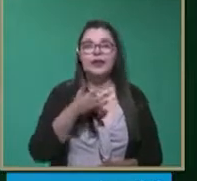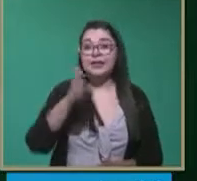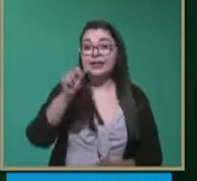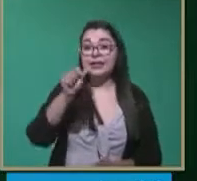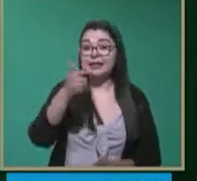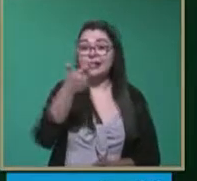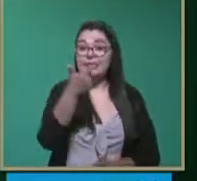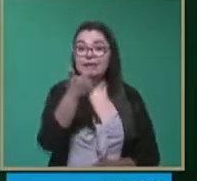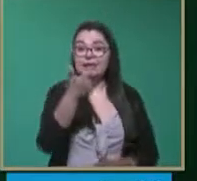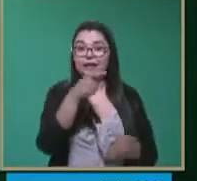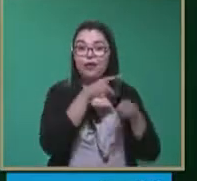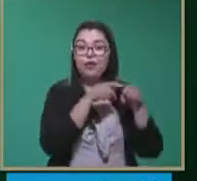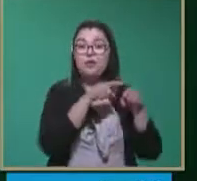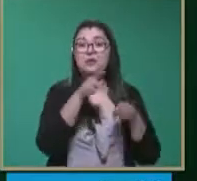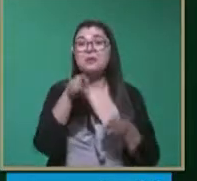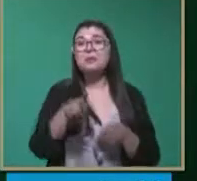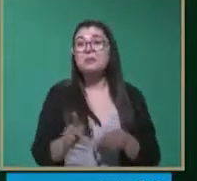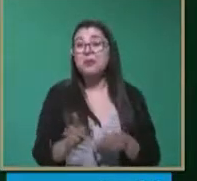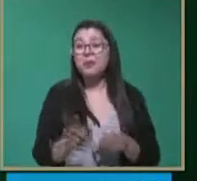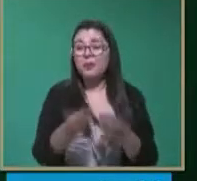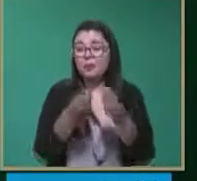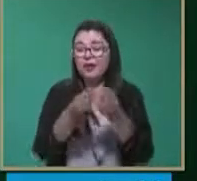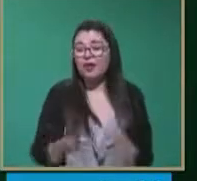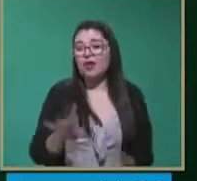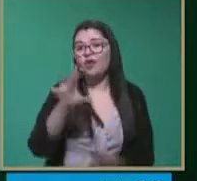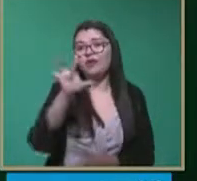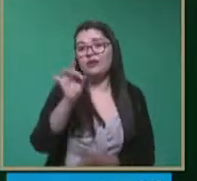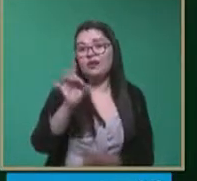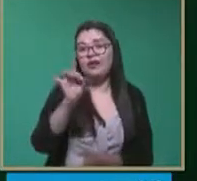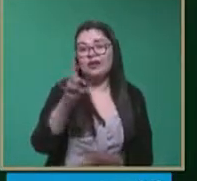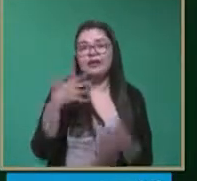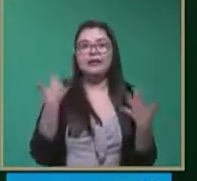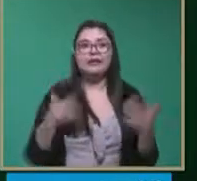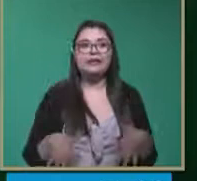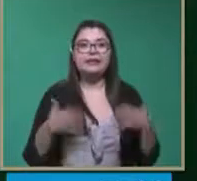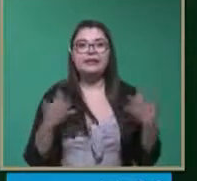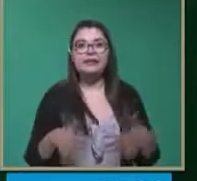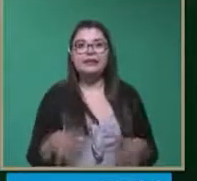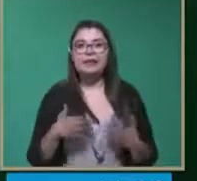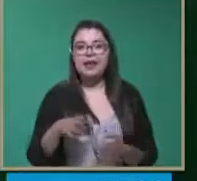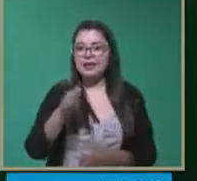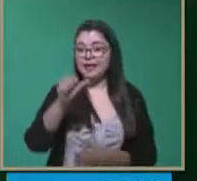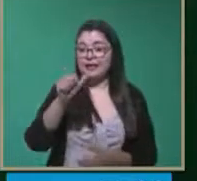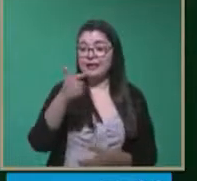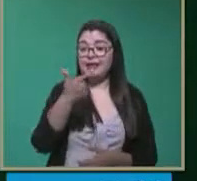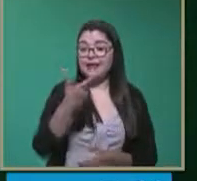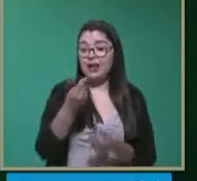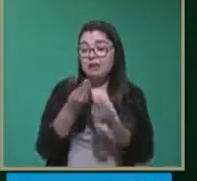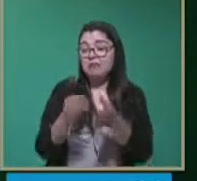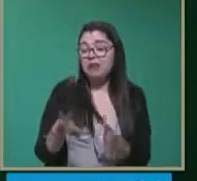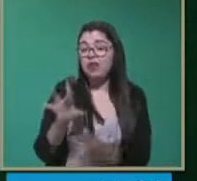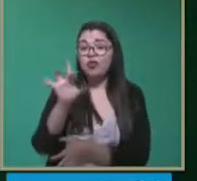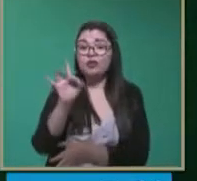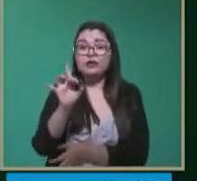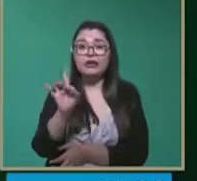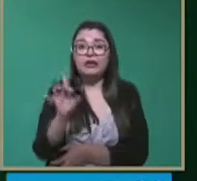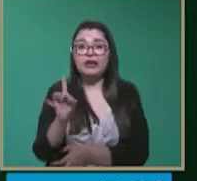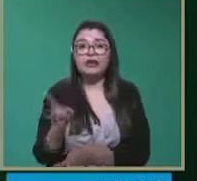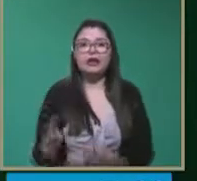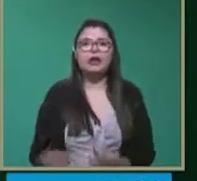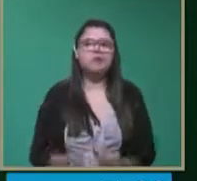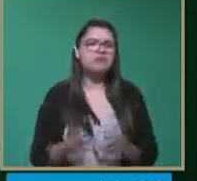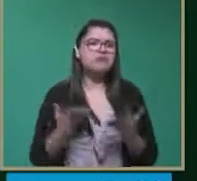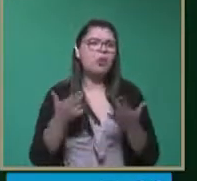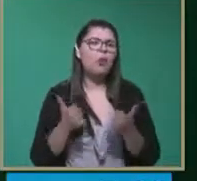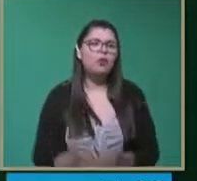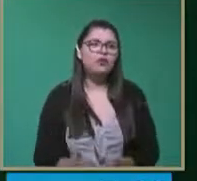colores y perdió 30. A ver, si Luis tiene 67 colores, pero perdió